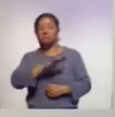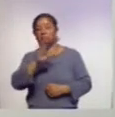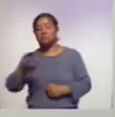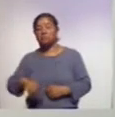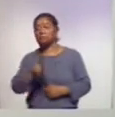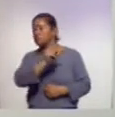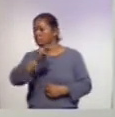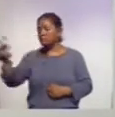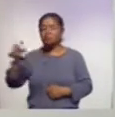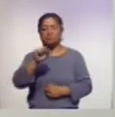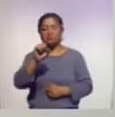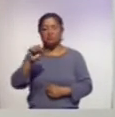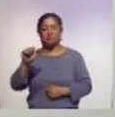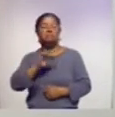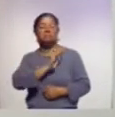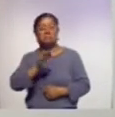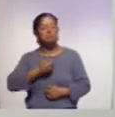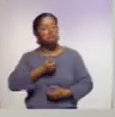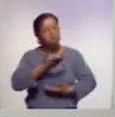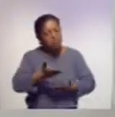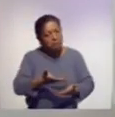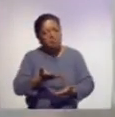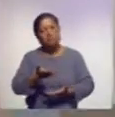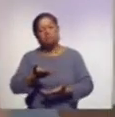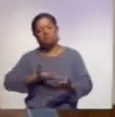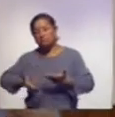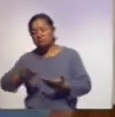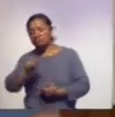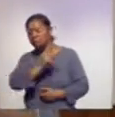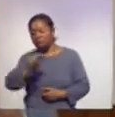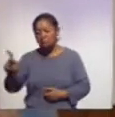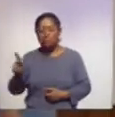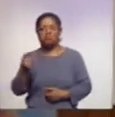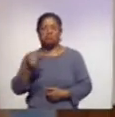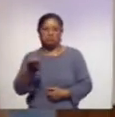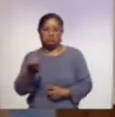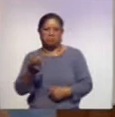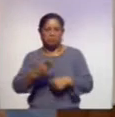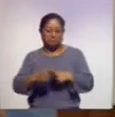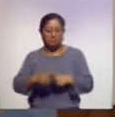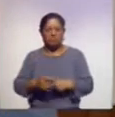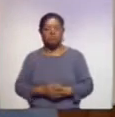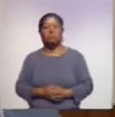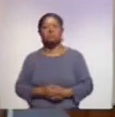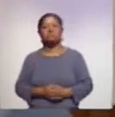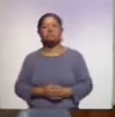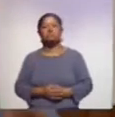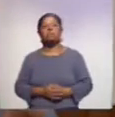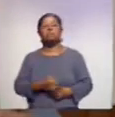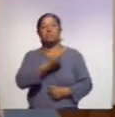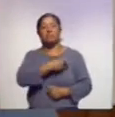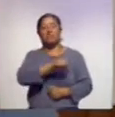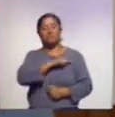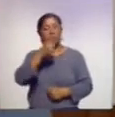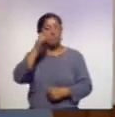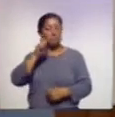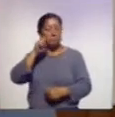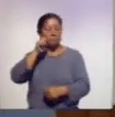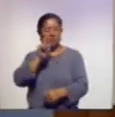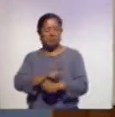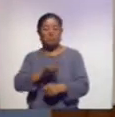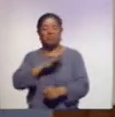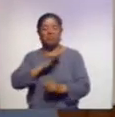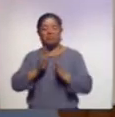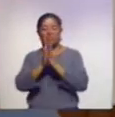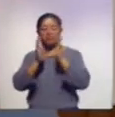ofrecer servicios de atención médica en estos casos. Al inaugurar el 24º Congreso Mundial para la Salud Sexual, en el que participaron